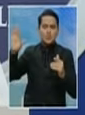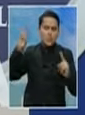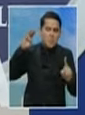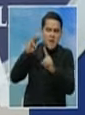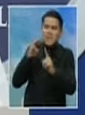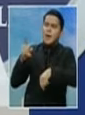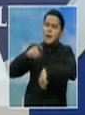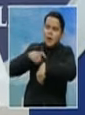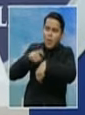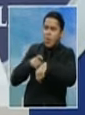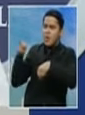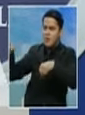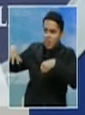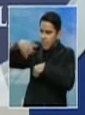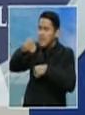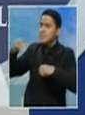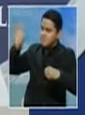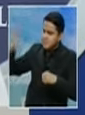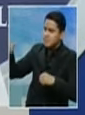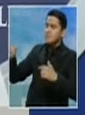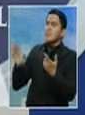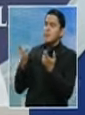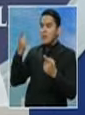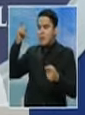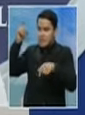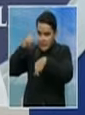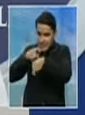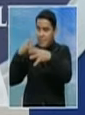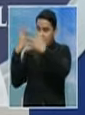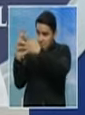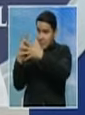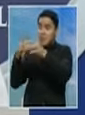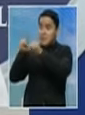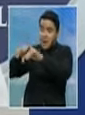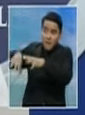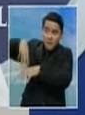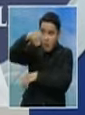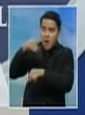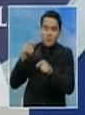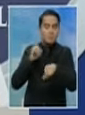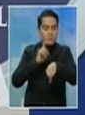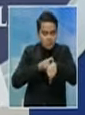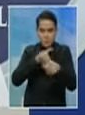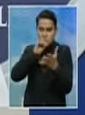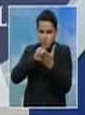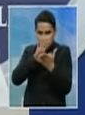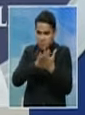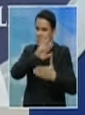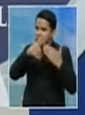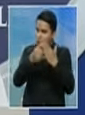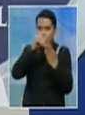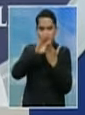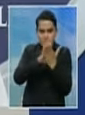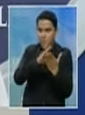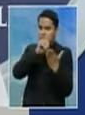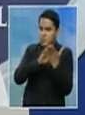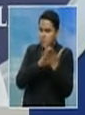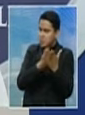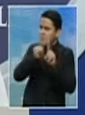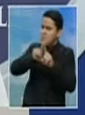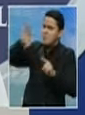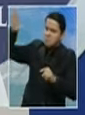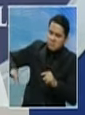hora de detención, ingreso y salida de la posta o recinto policial o militar, haciendo constar el estado físico del